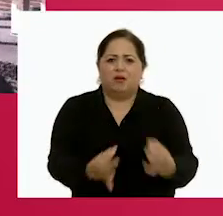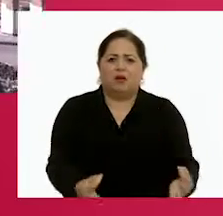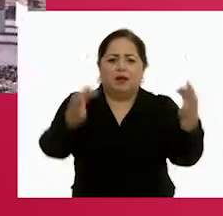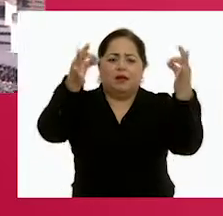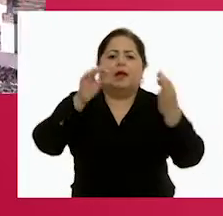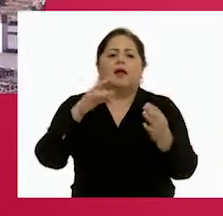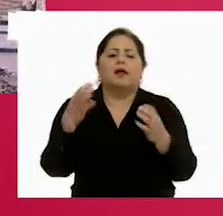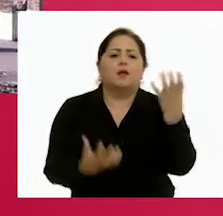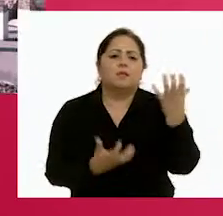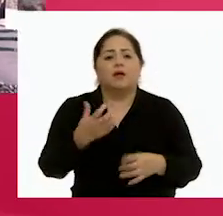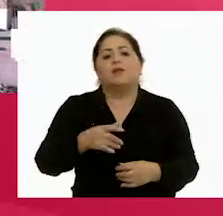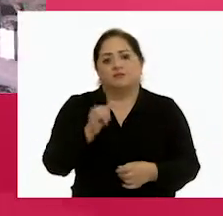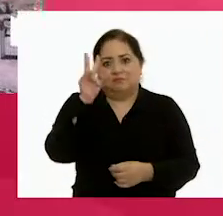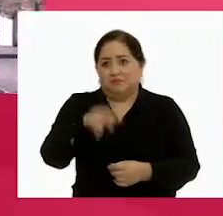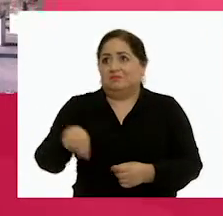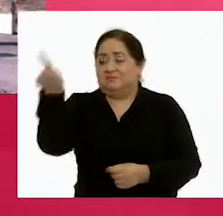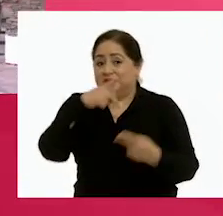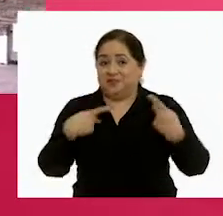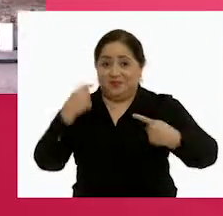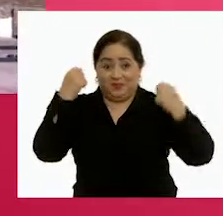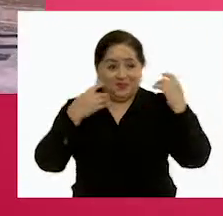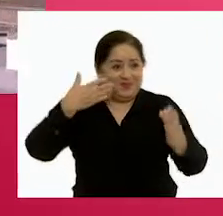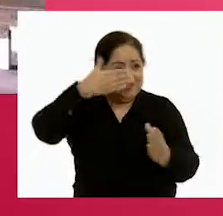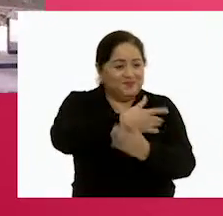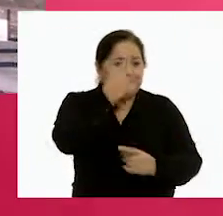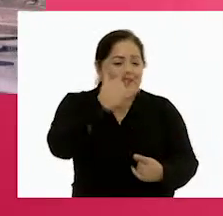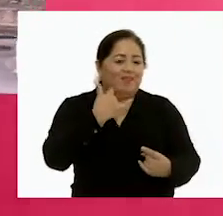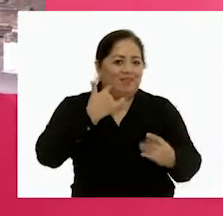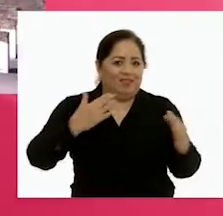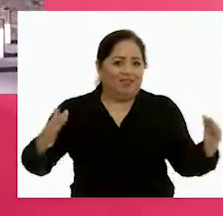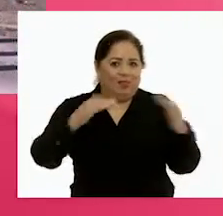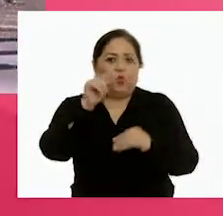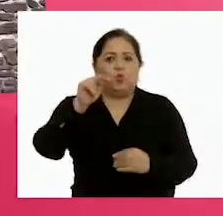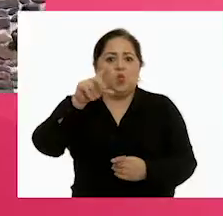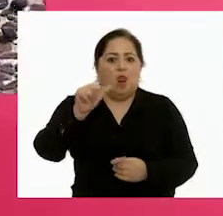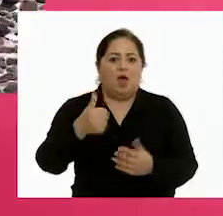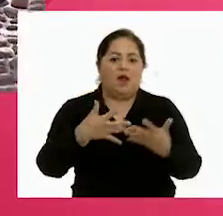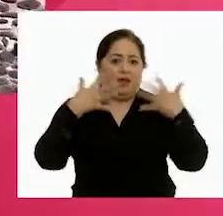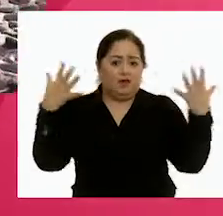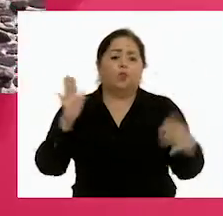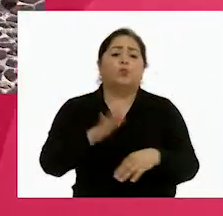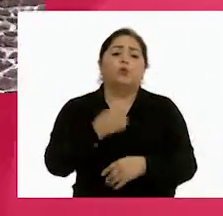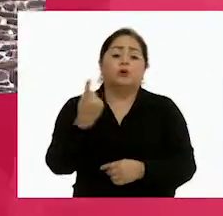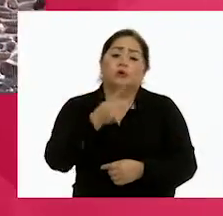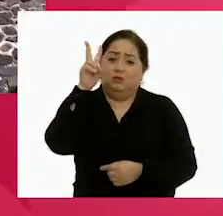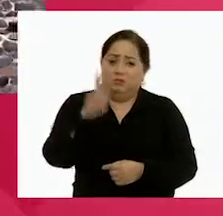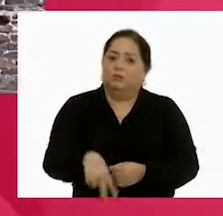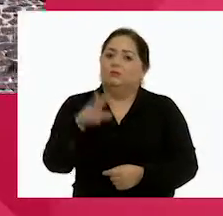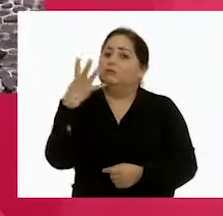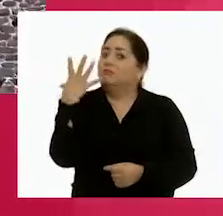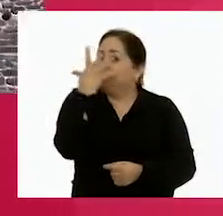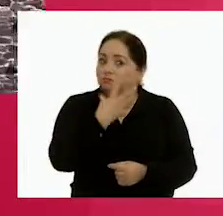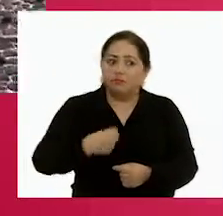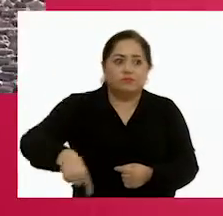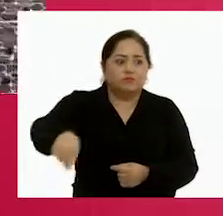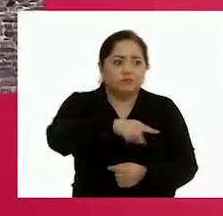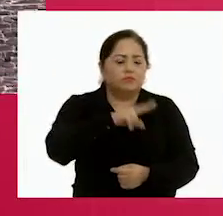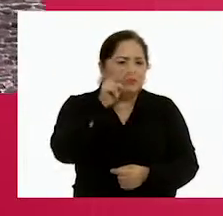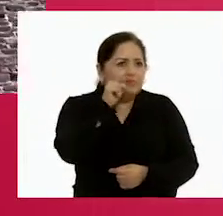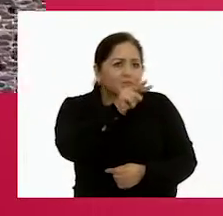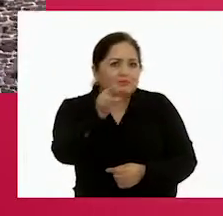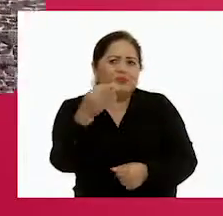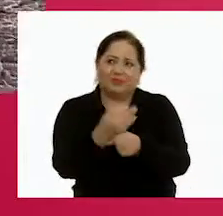gran atractivo para la gente que visita la zona arqueológica de Tula Grande, porque en realidad es muy hermoso, es bastante vistoso.